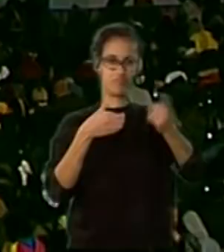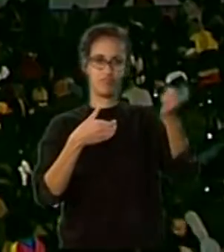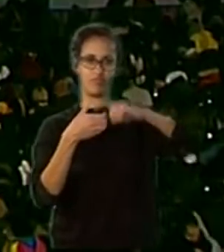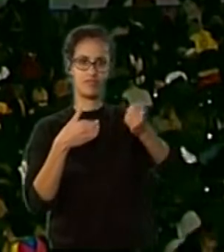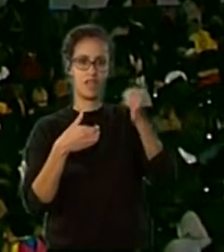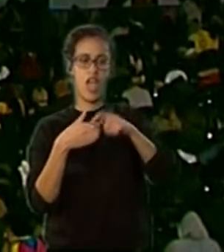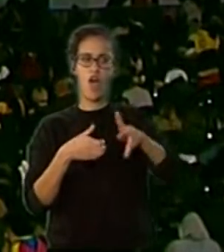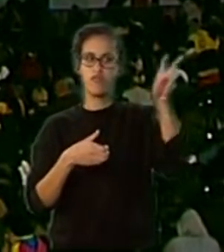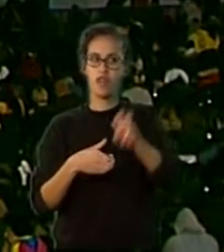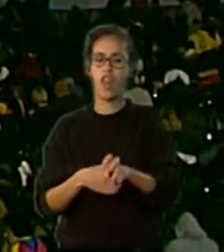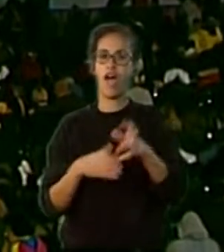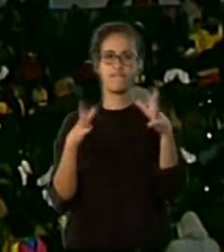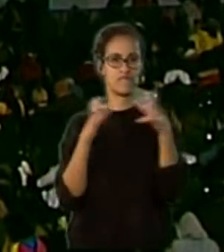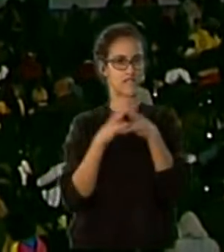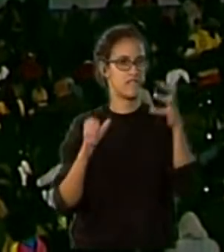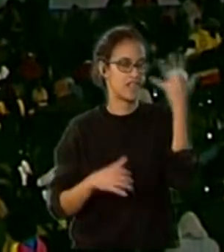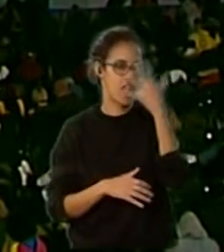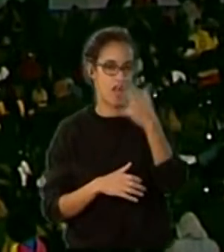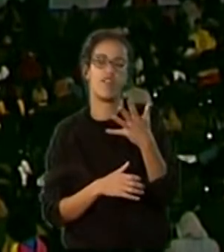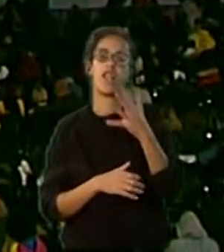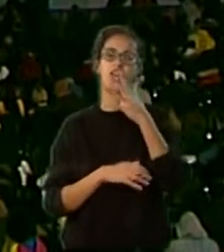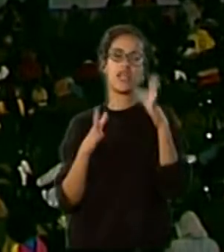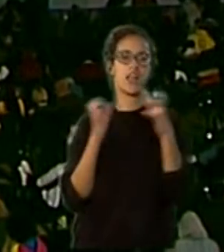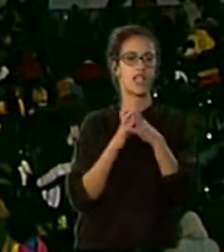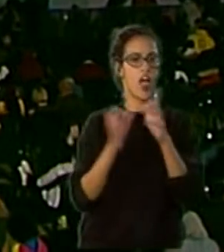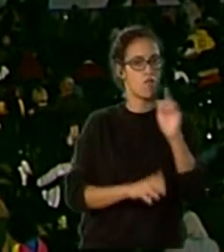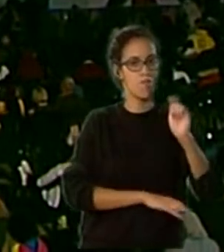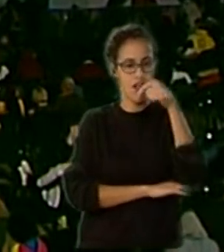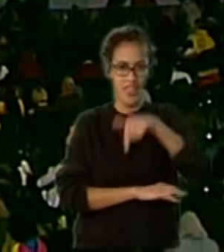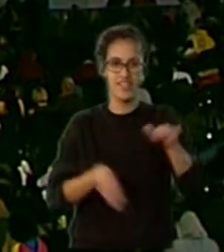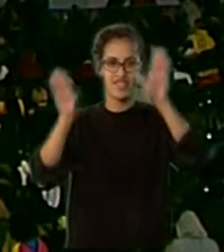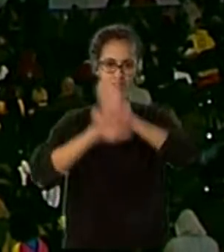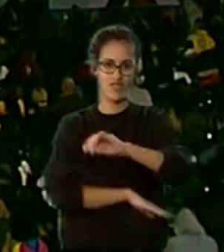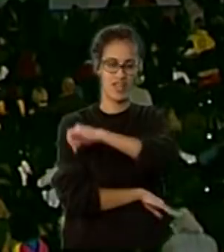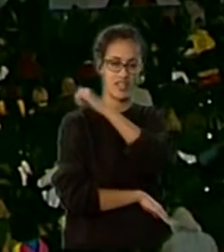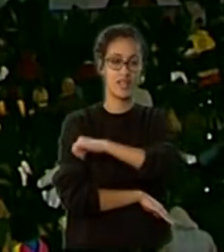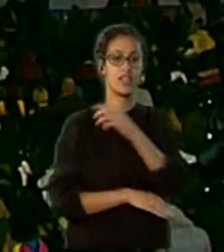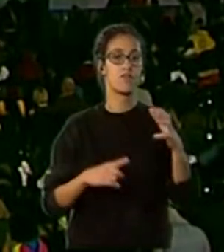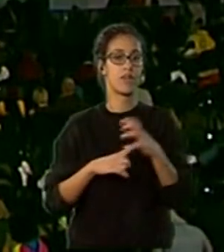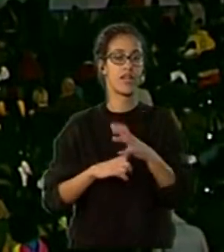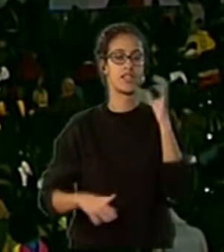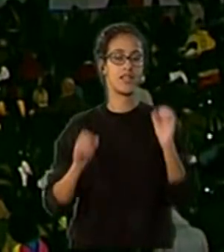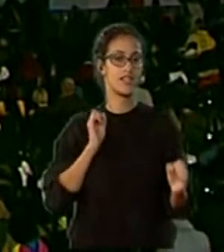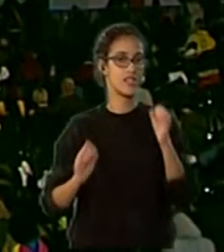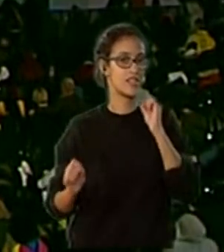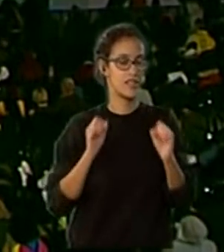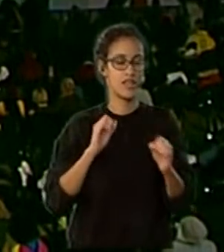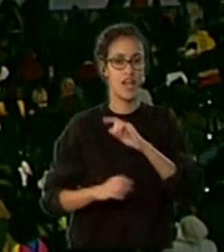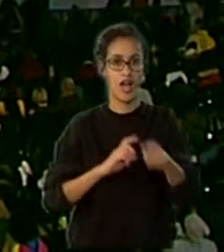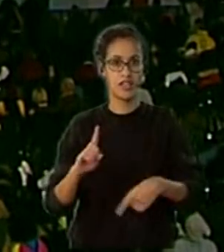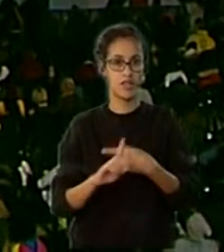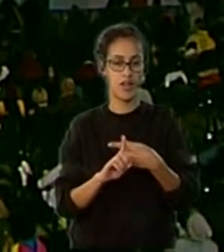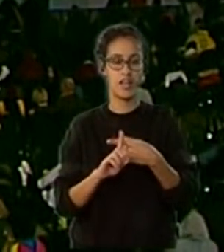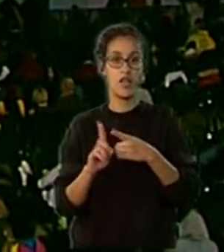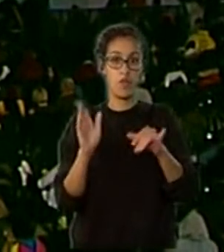con muchas ganas de triunfar en esta noche en Río. El Parque de Santa Catalina, que además está muy cerquita aquí en